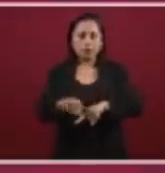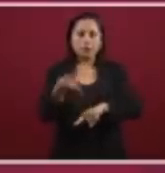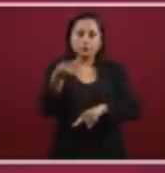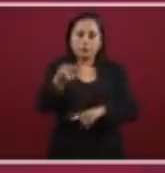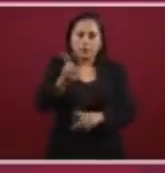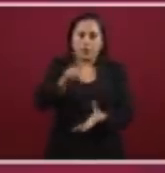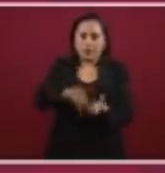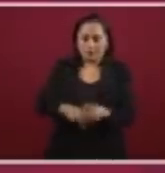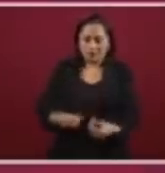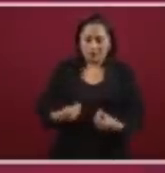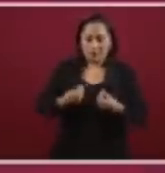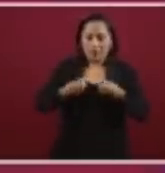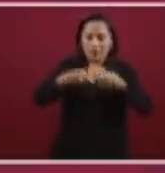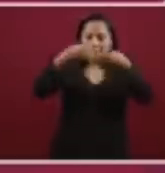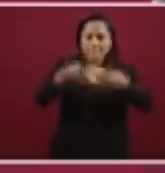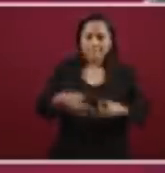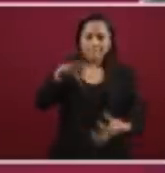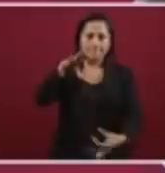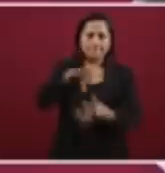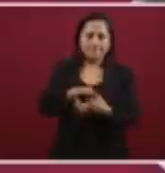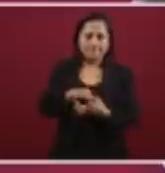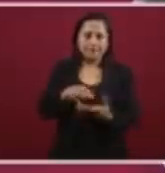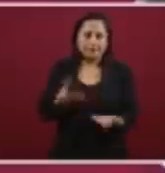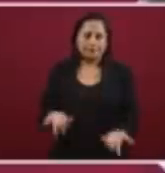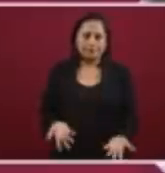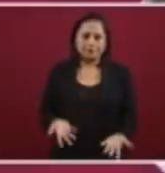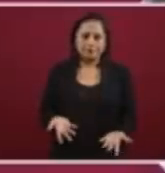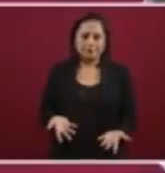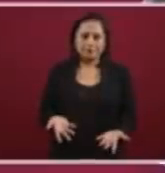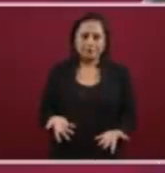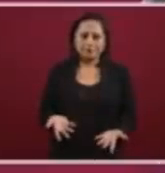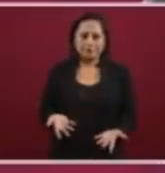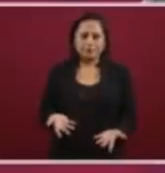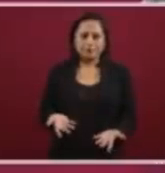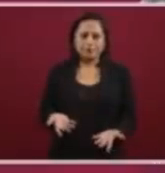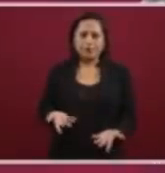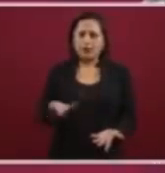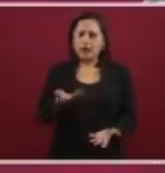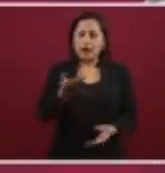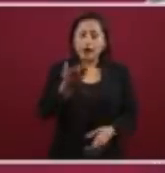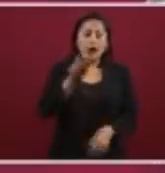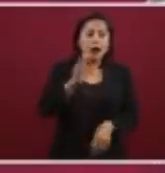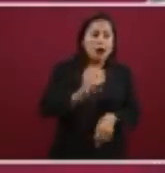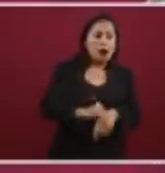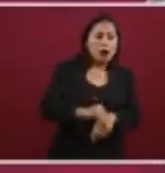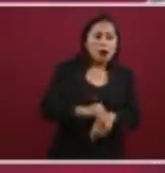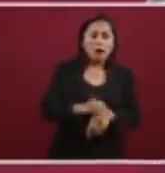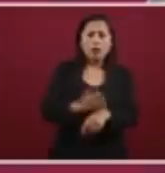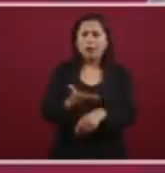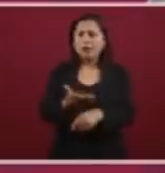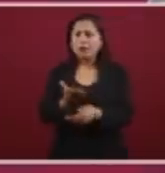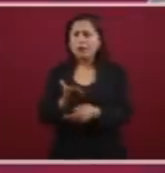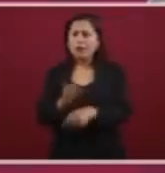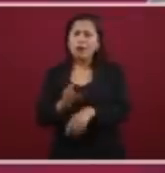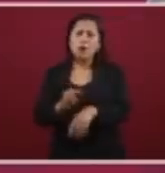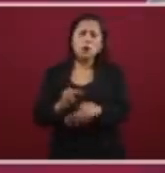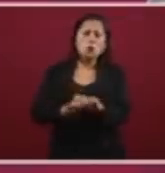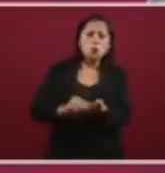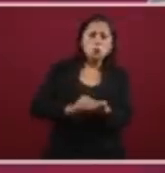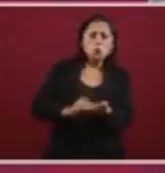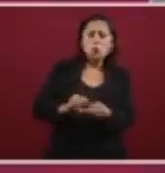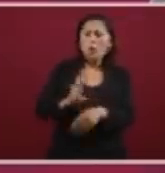no hay impunidad para nadie entonces tampoco es que